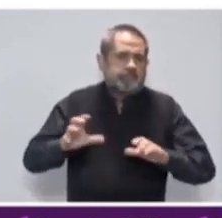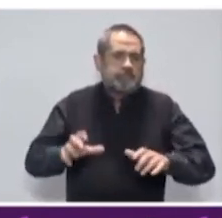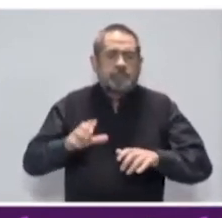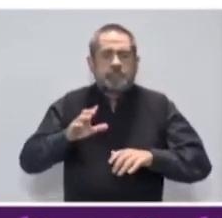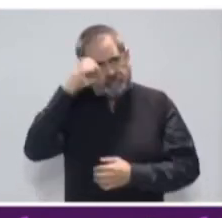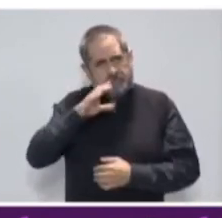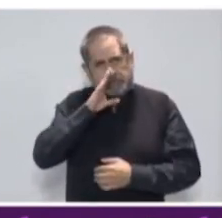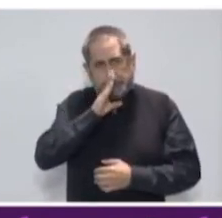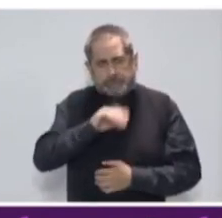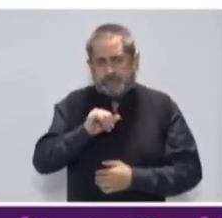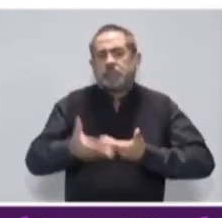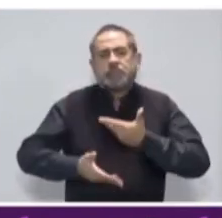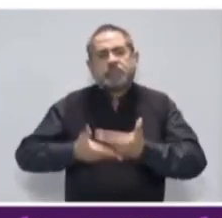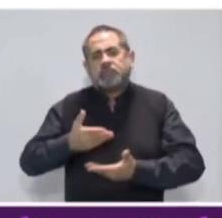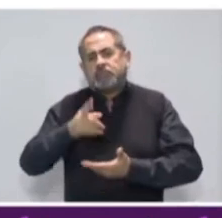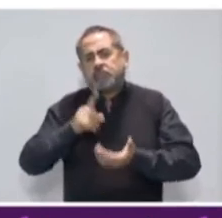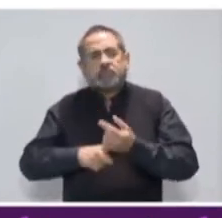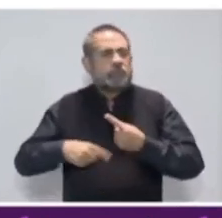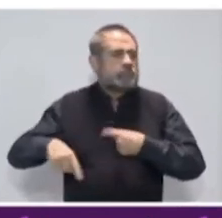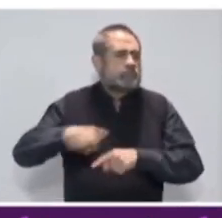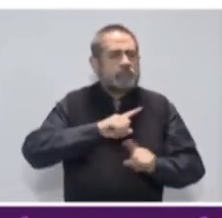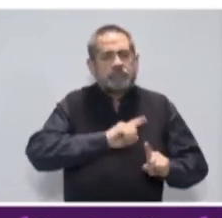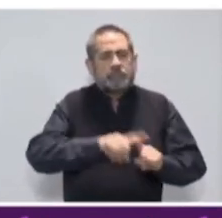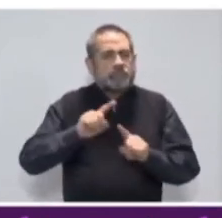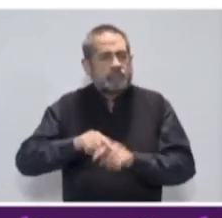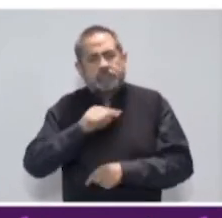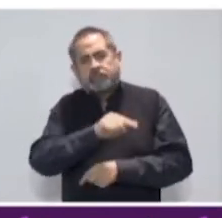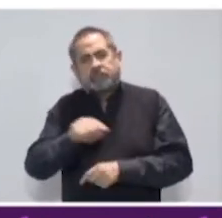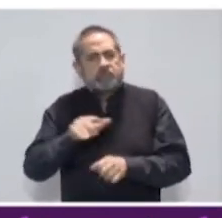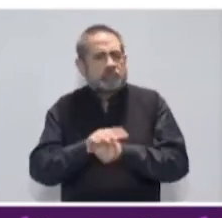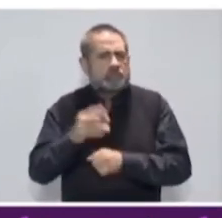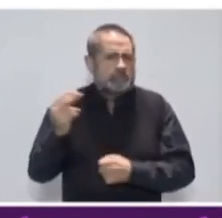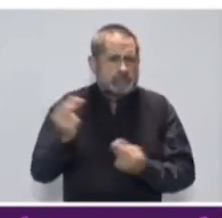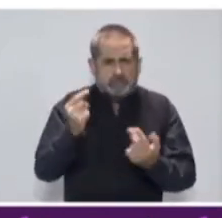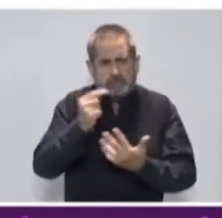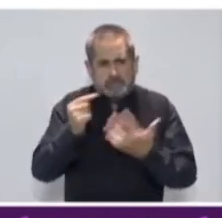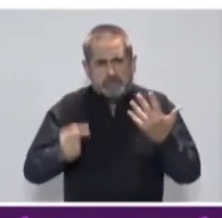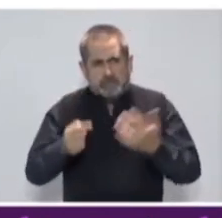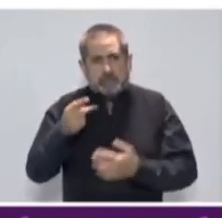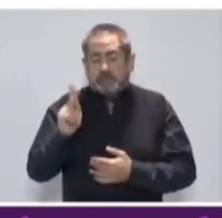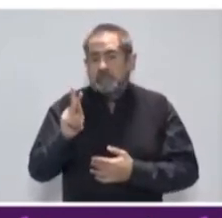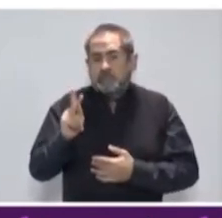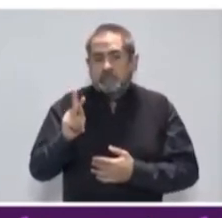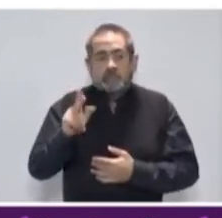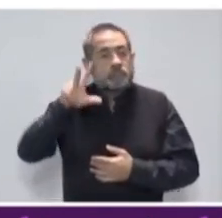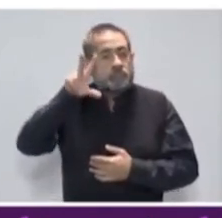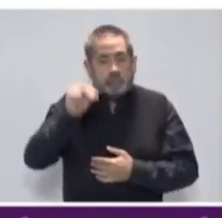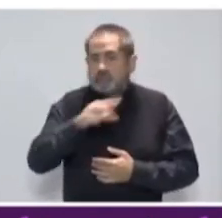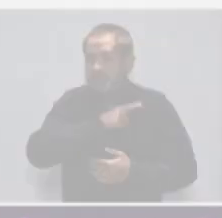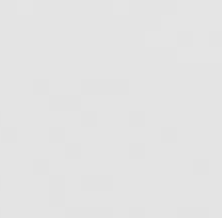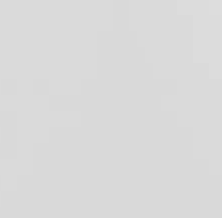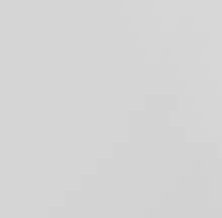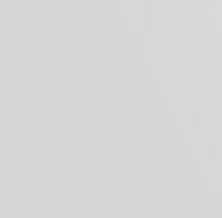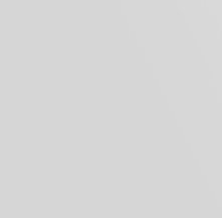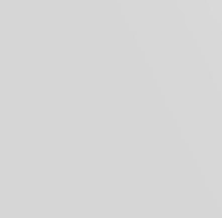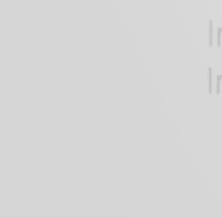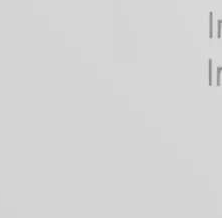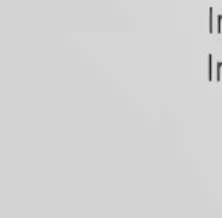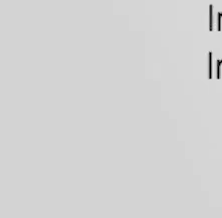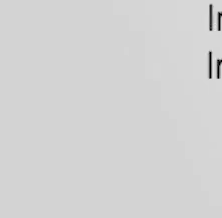y demás servicios especializados y específicos a sus necesidades, pero sin discriminación alguna.